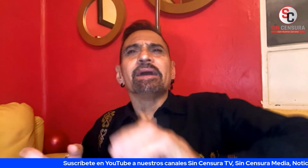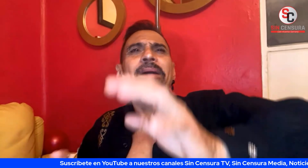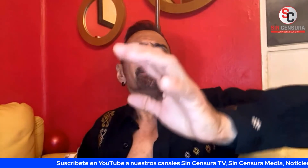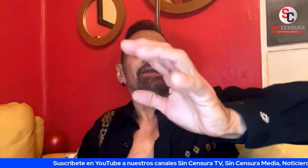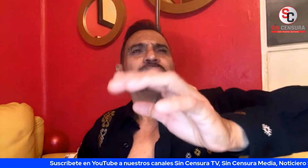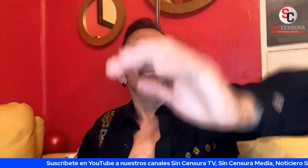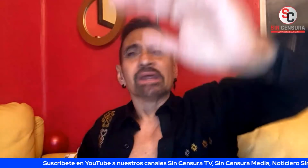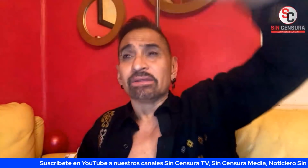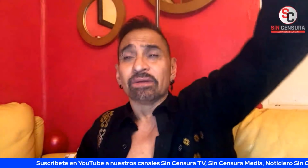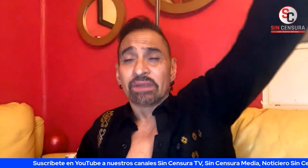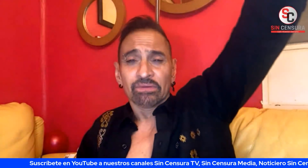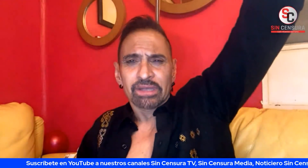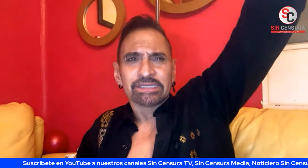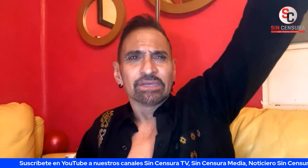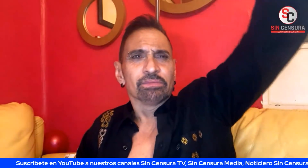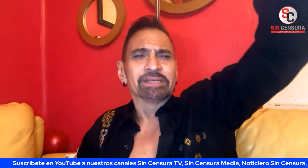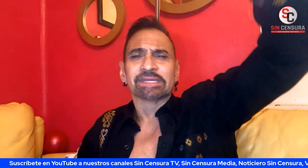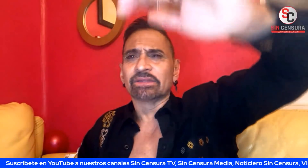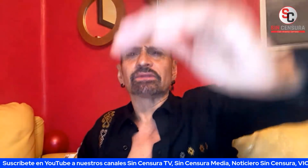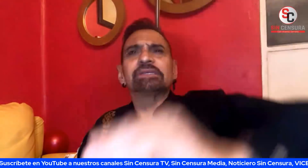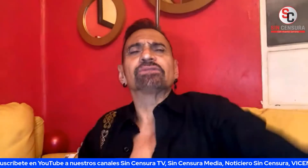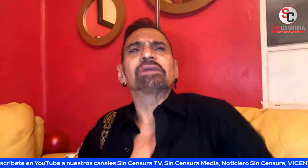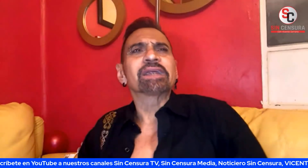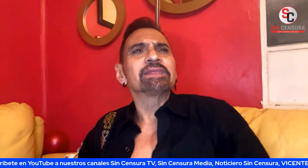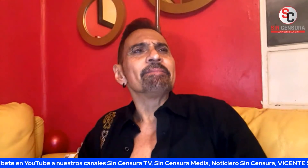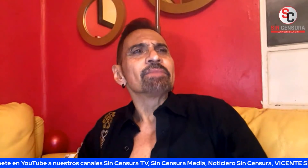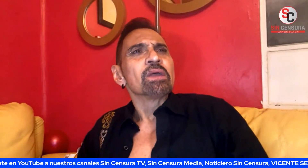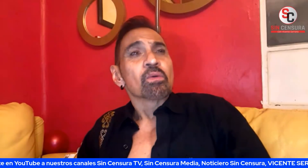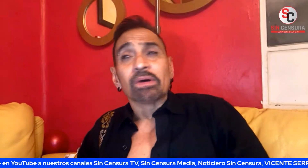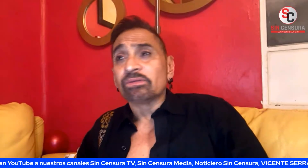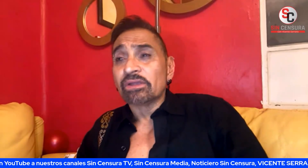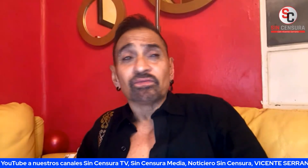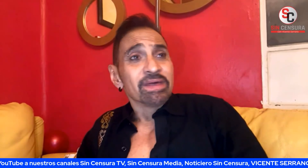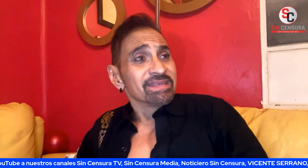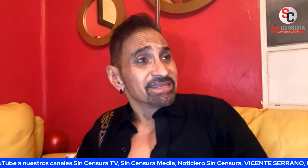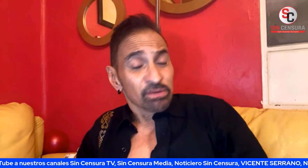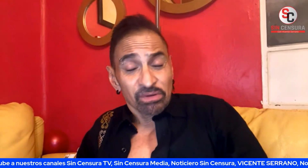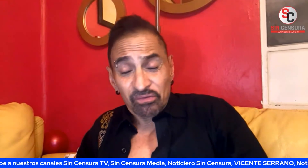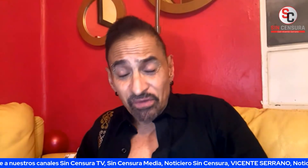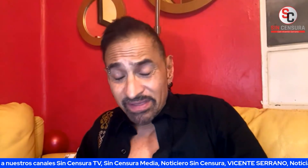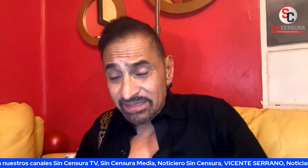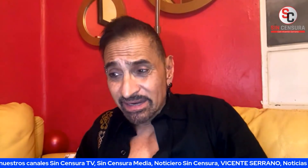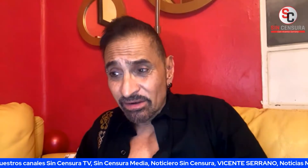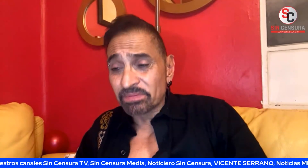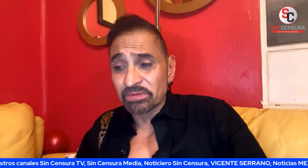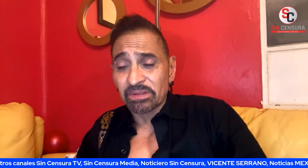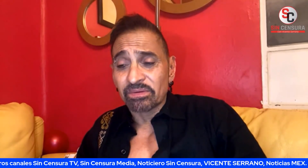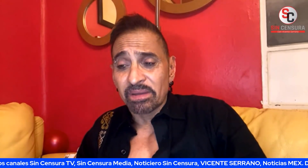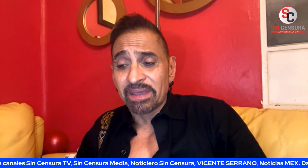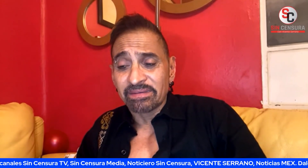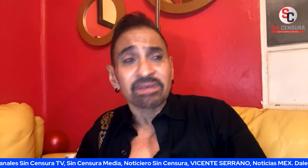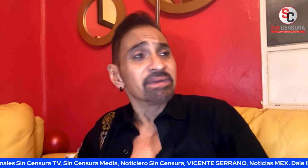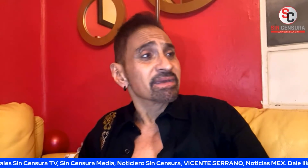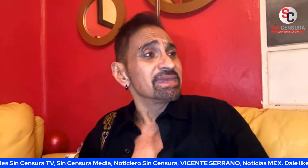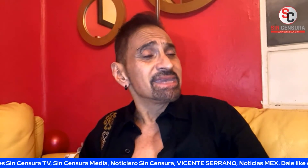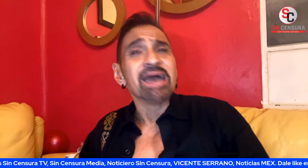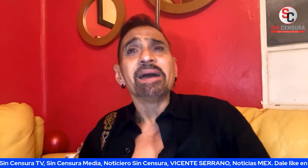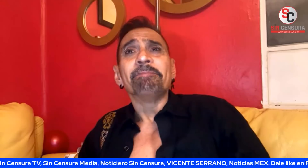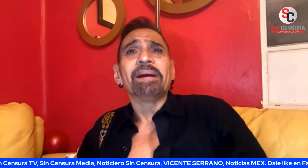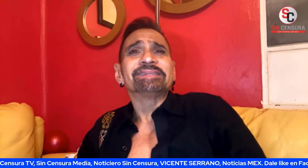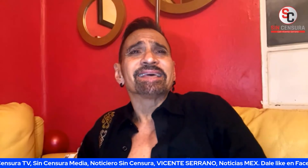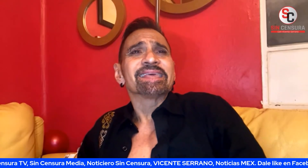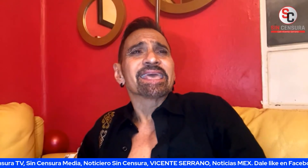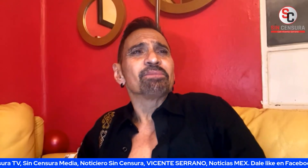chiquita y a Biden en una silla más grandota, haciéndose grande, cuando le fue a decir López Obrador a Biden que